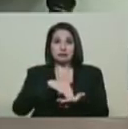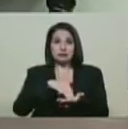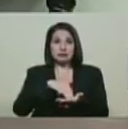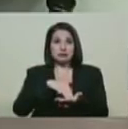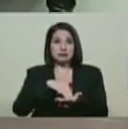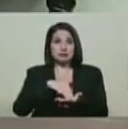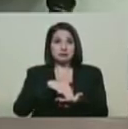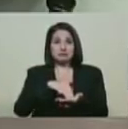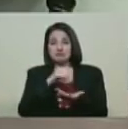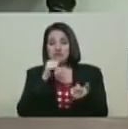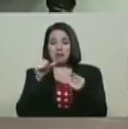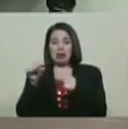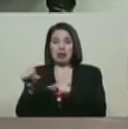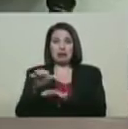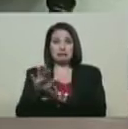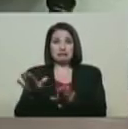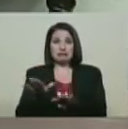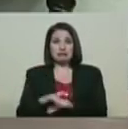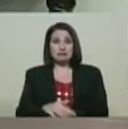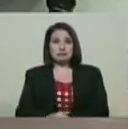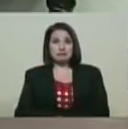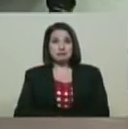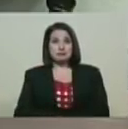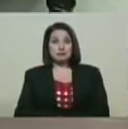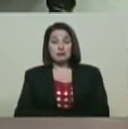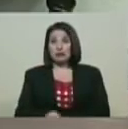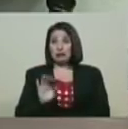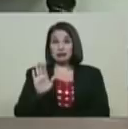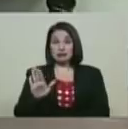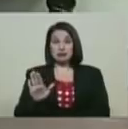la cloaca de Miami. ¿Es así?